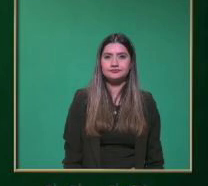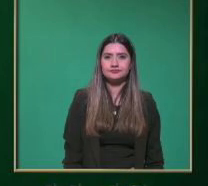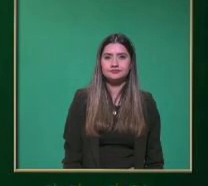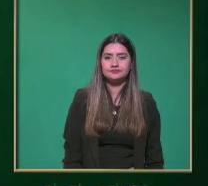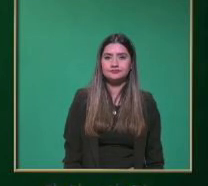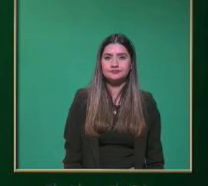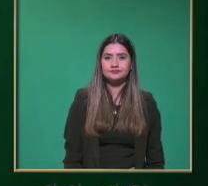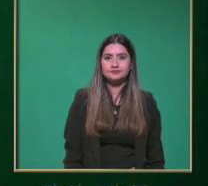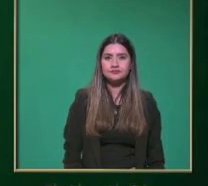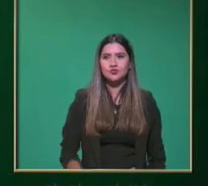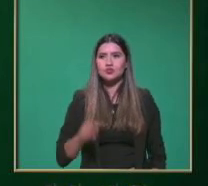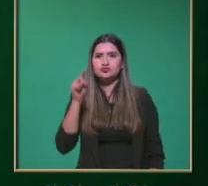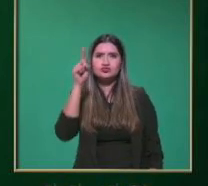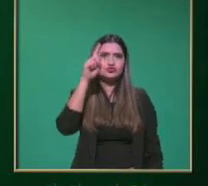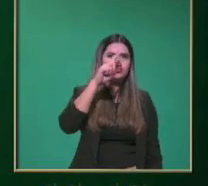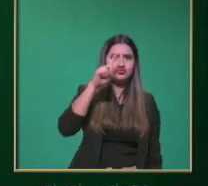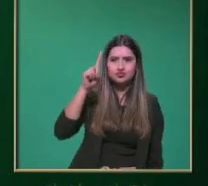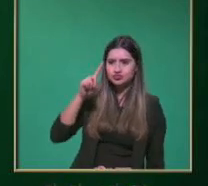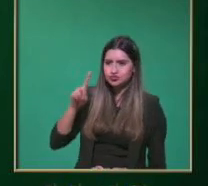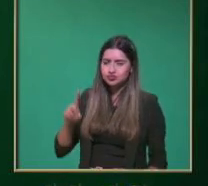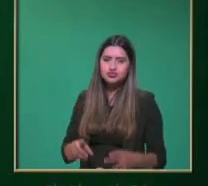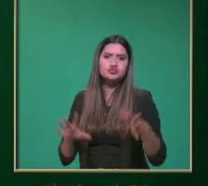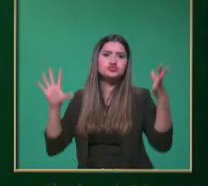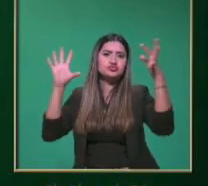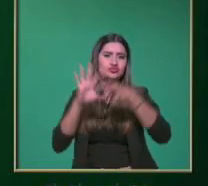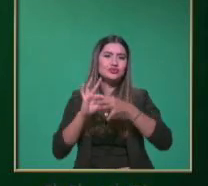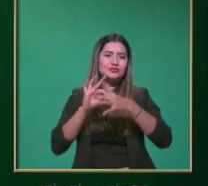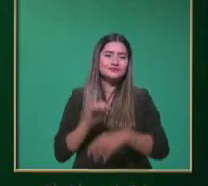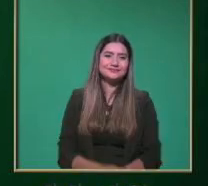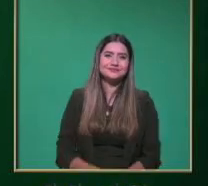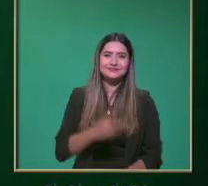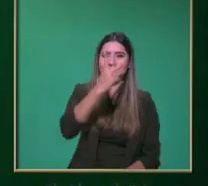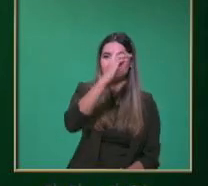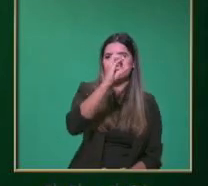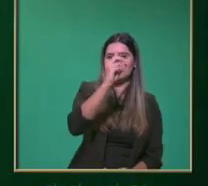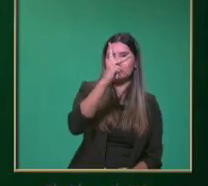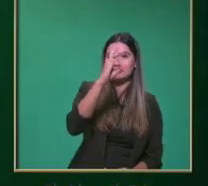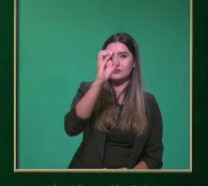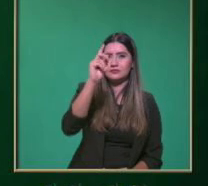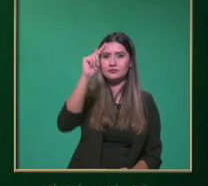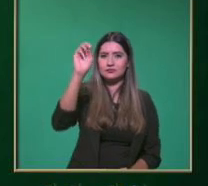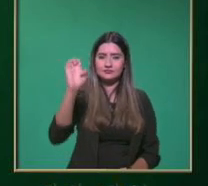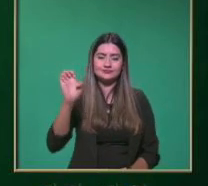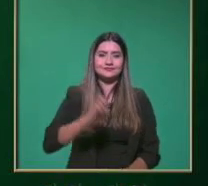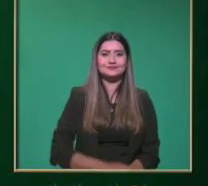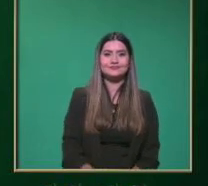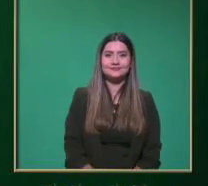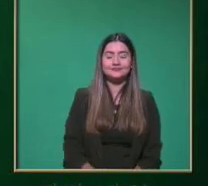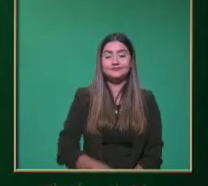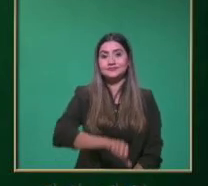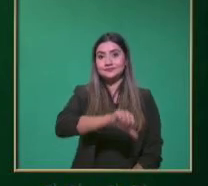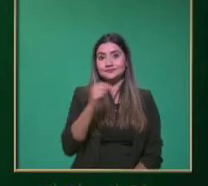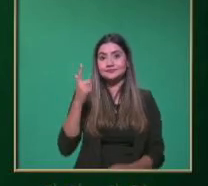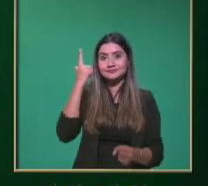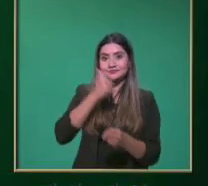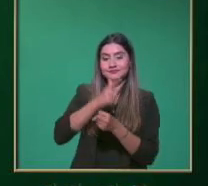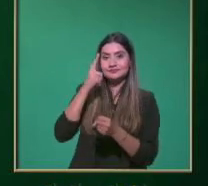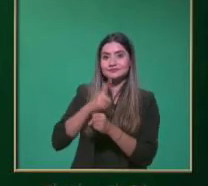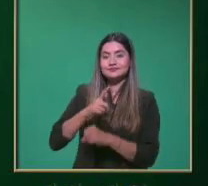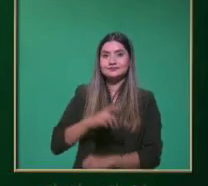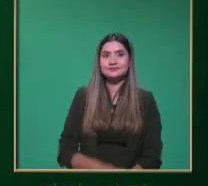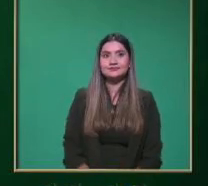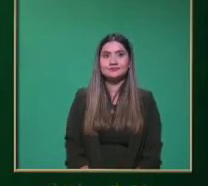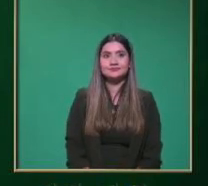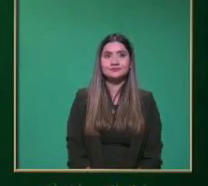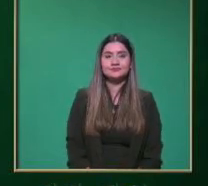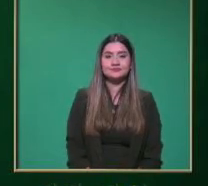Y buscamos otra más. Pero ¿cuál será? Vamos a ver, ¿cuál quieren que descubramos? ¿Esta niños? De